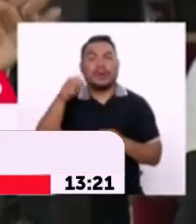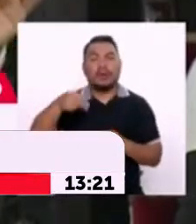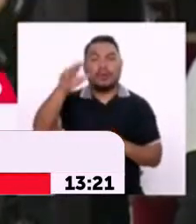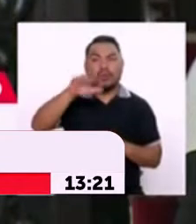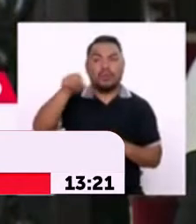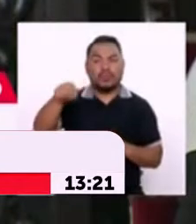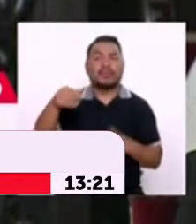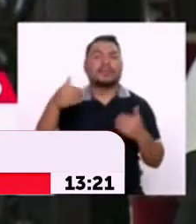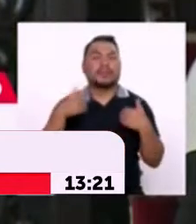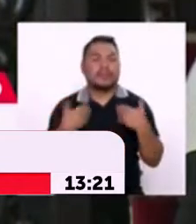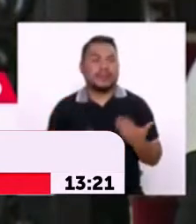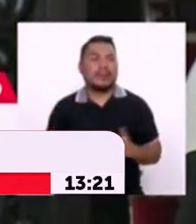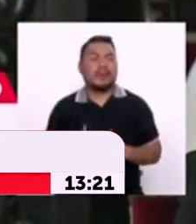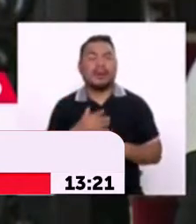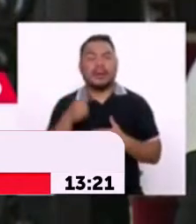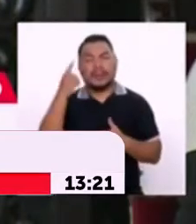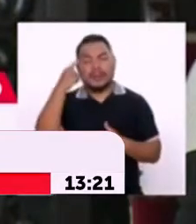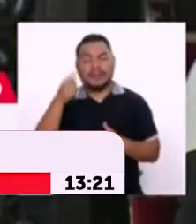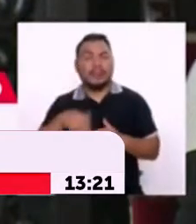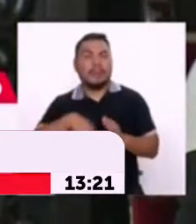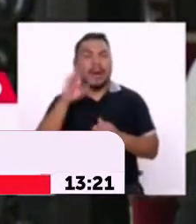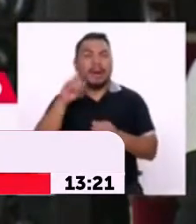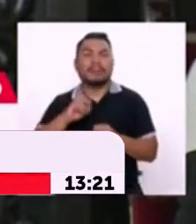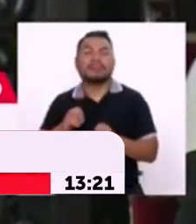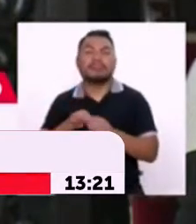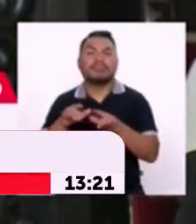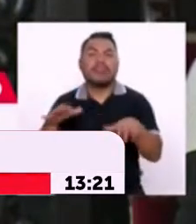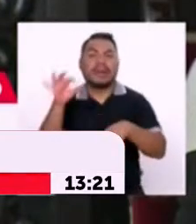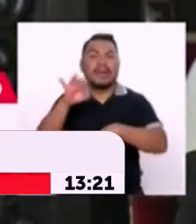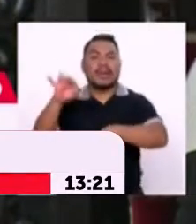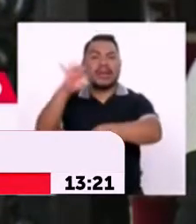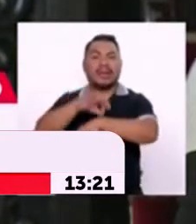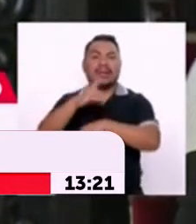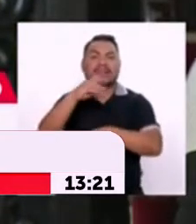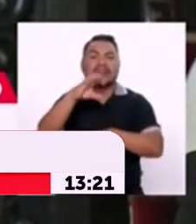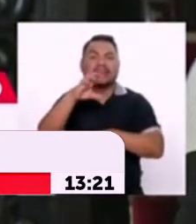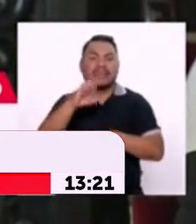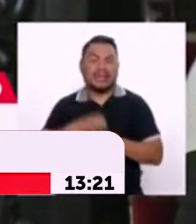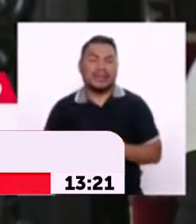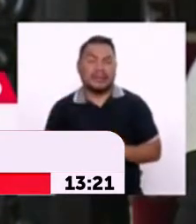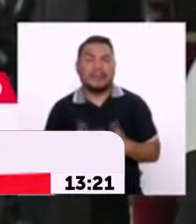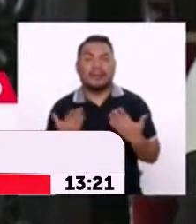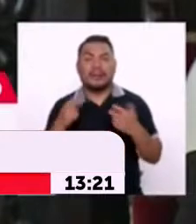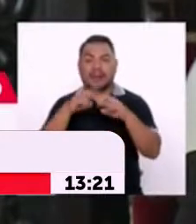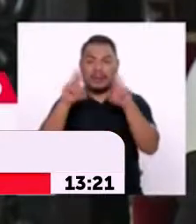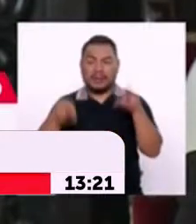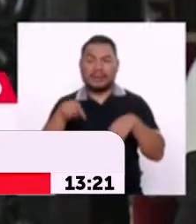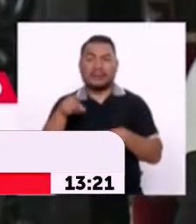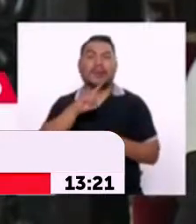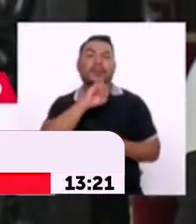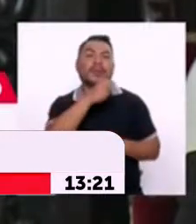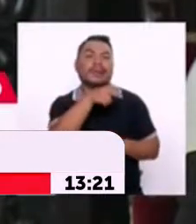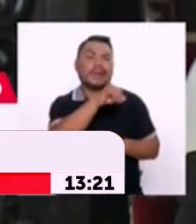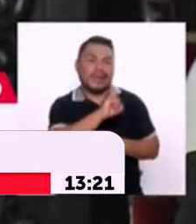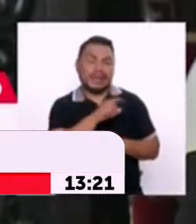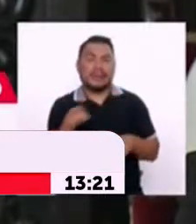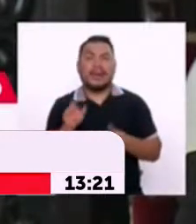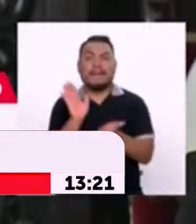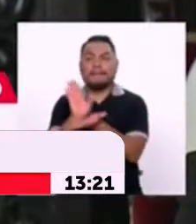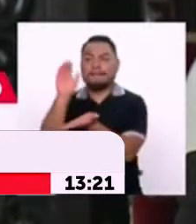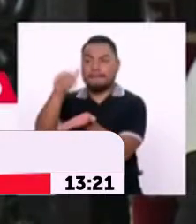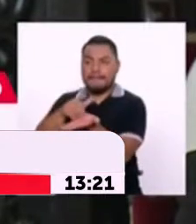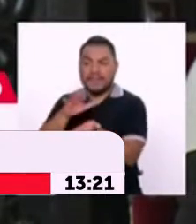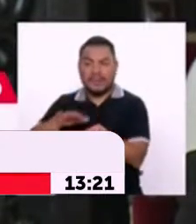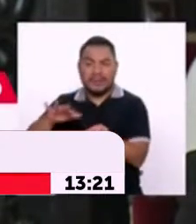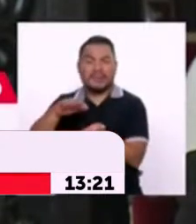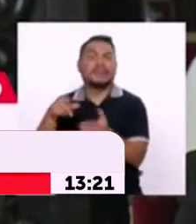nororiente teníamos la incidencia mayor de dengue. Sin embargo, las regiones como Ucayali, Madre